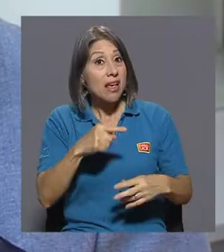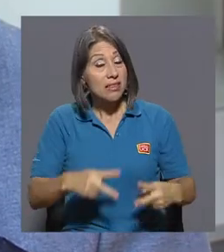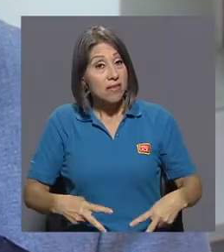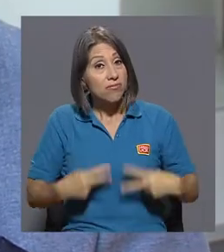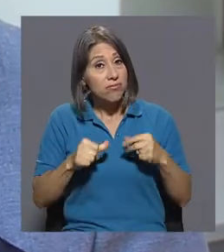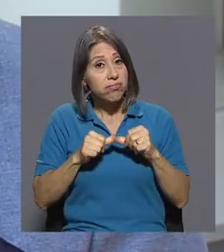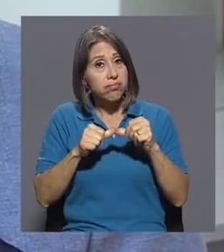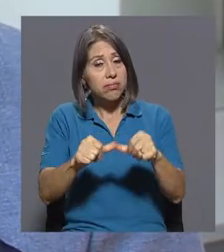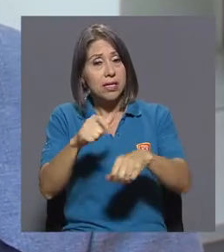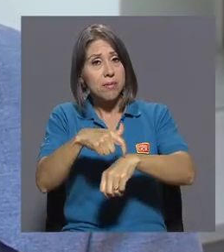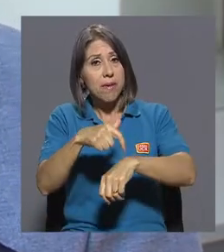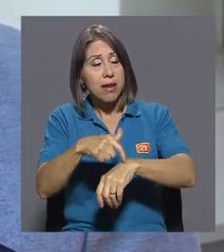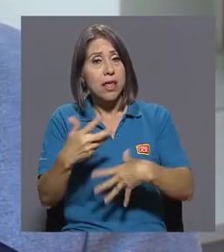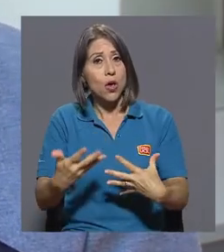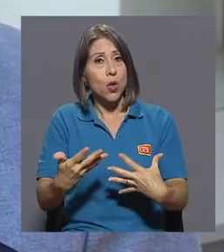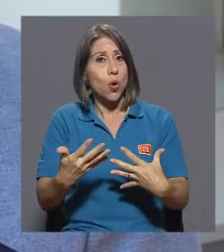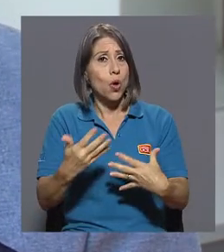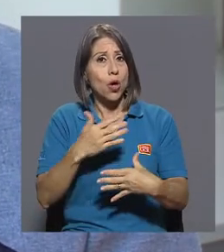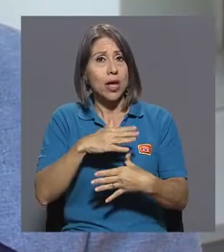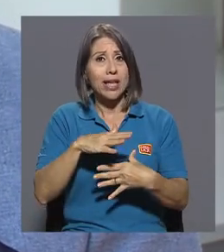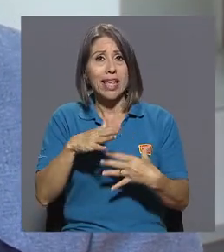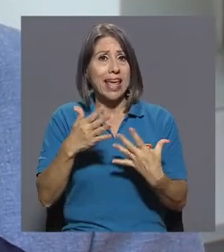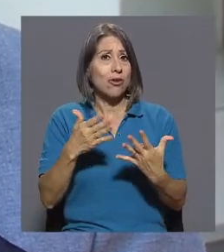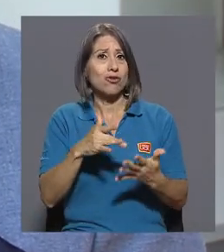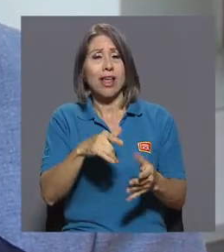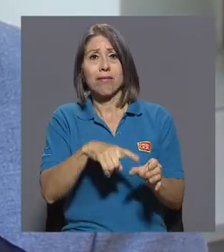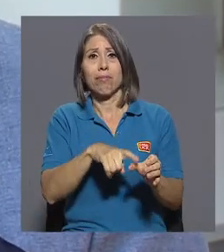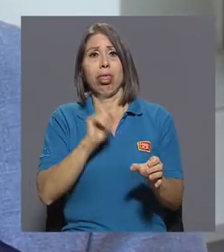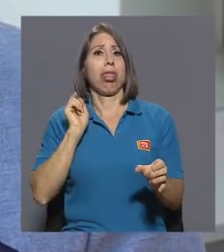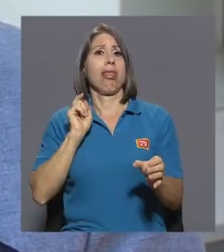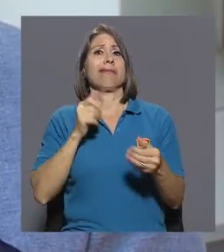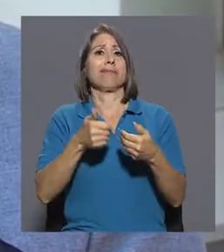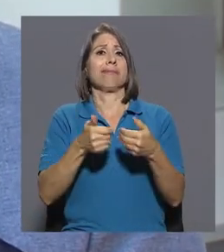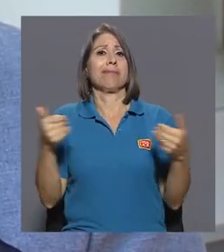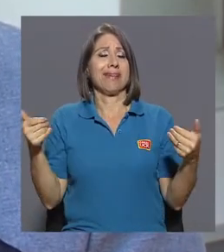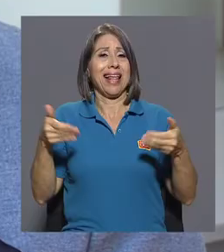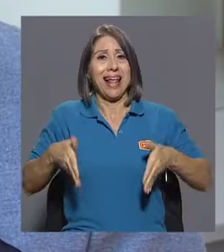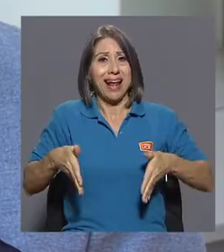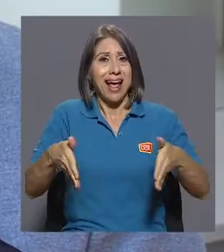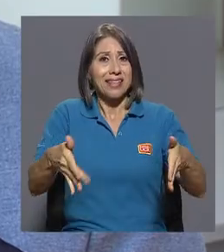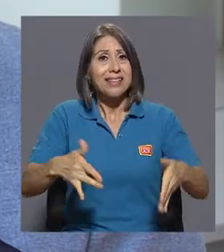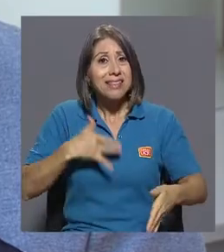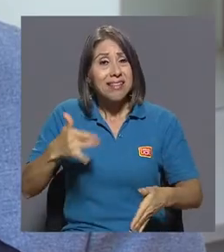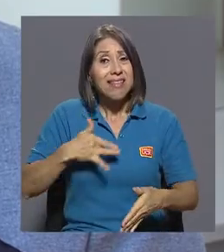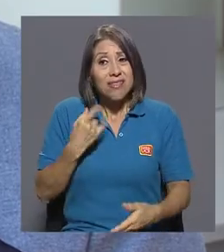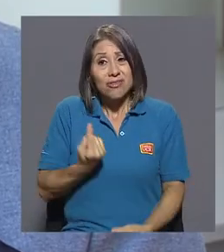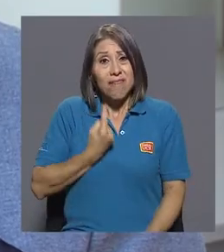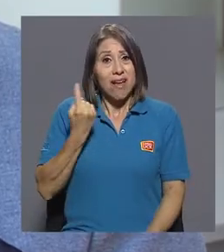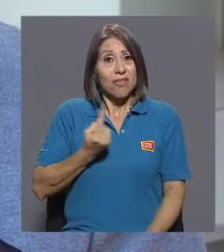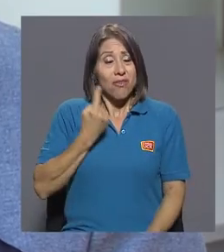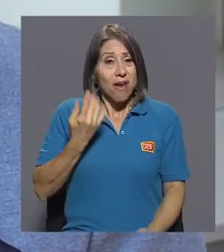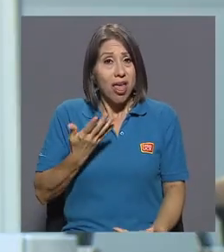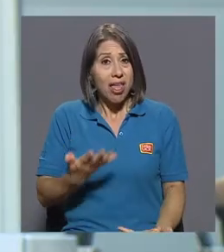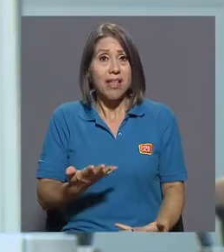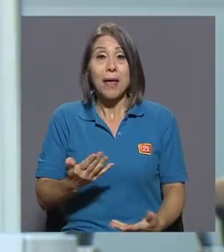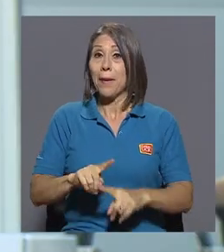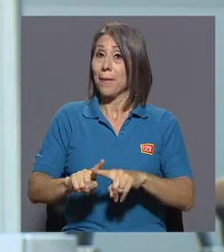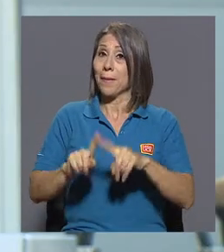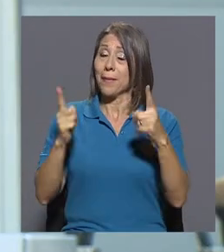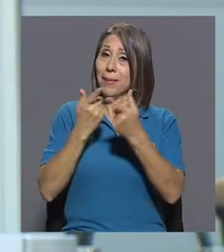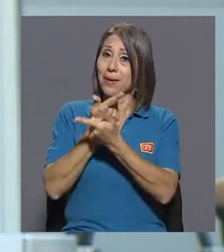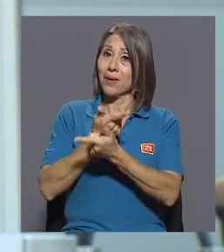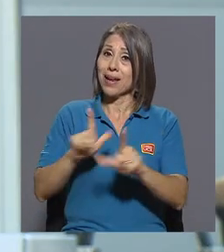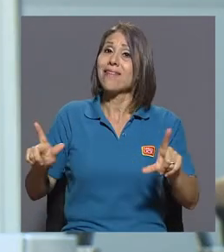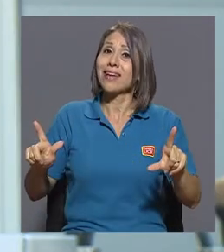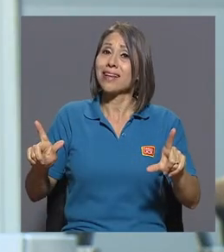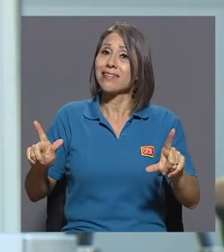periodo, digamos, de estar totalmente en el exilio, en la calle y sintiéndose abandonado? Y muchas veces yo supongo que solo también. Pero libre. Solo. Solo y